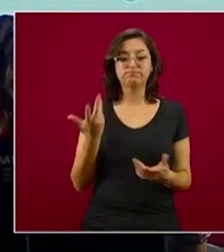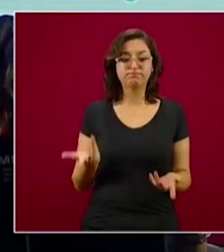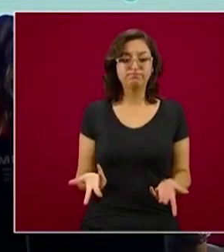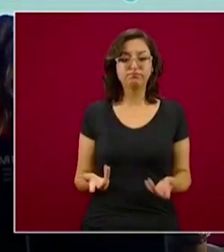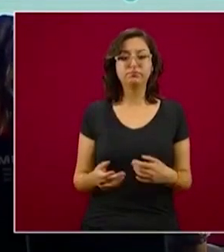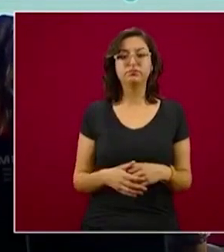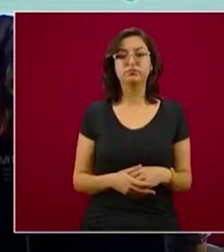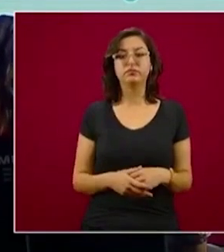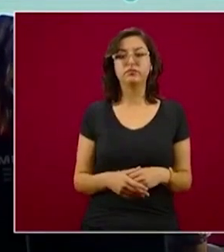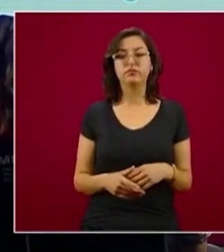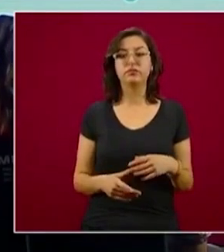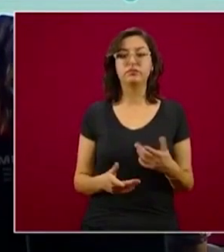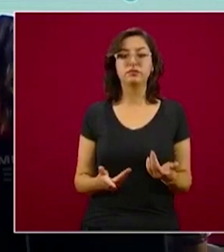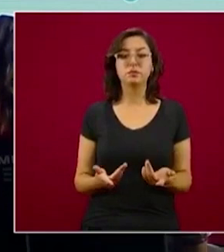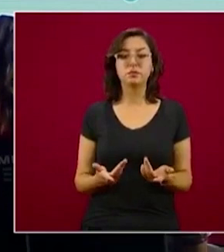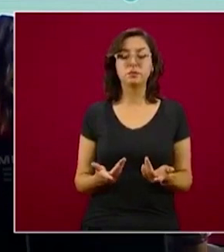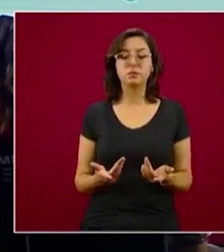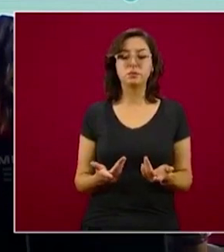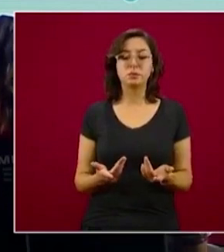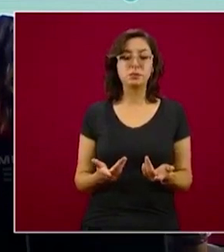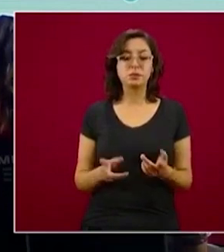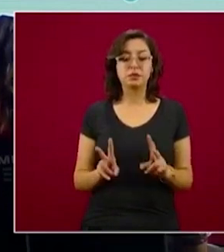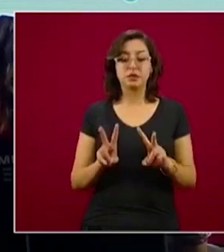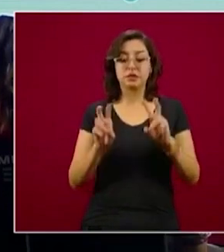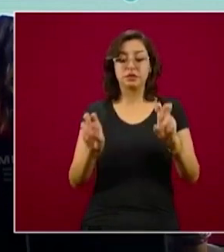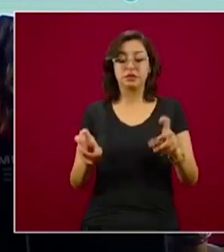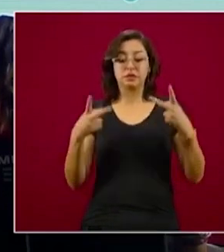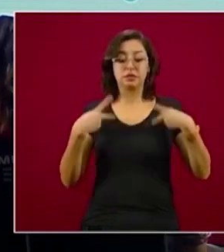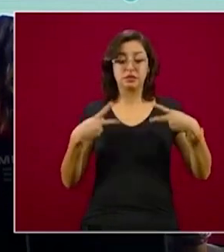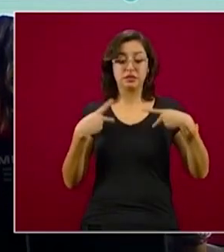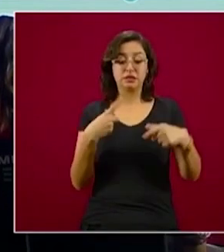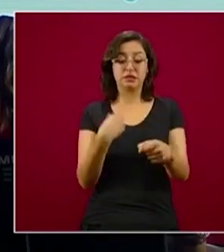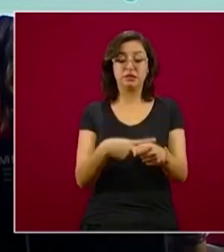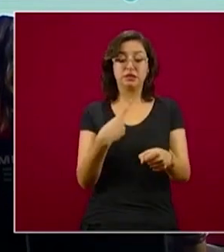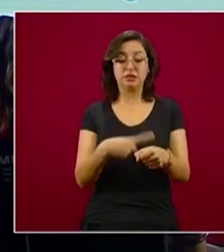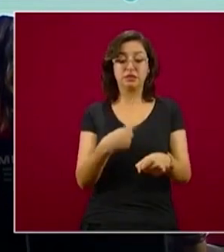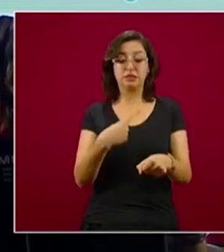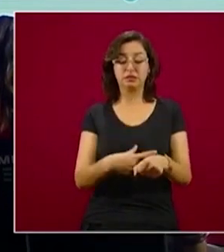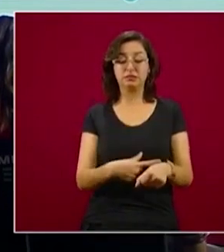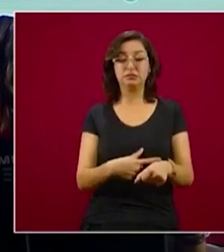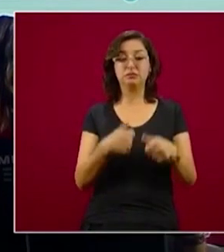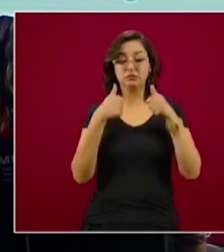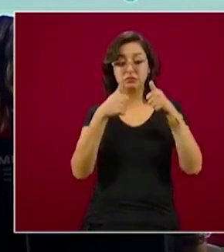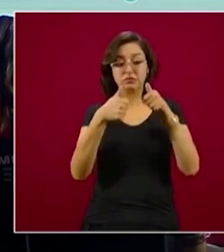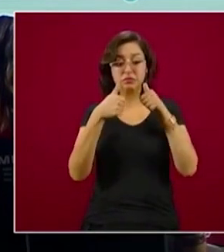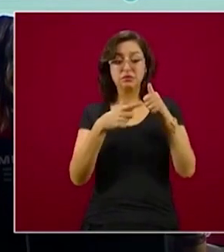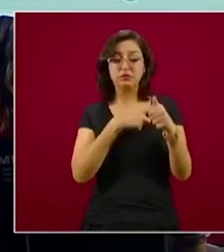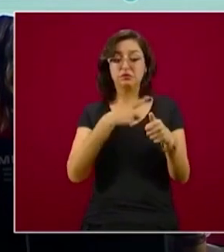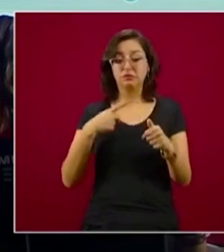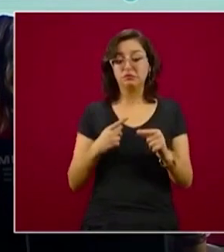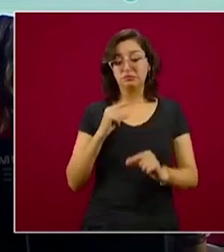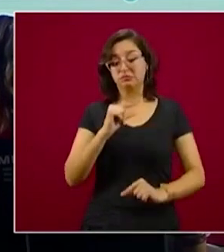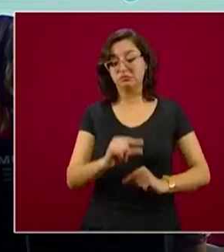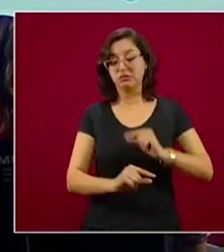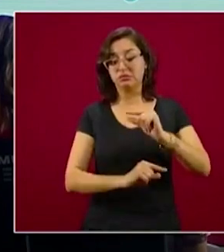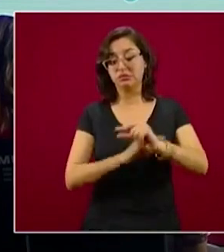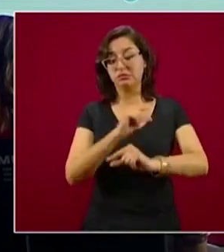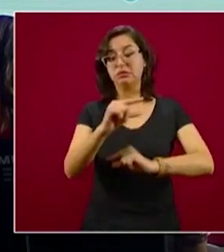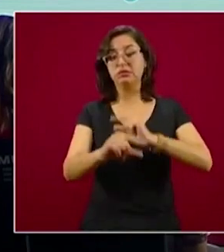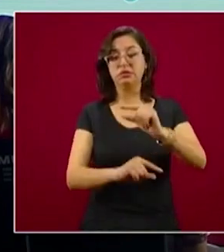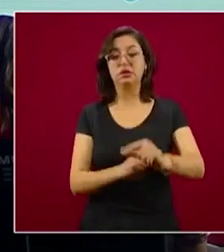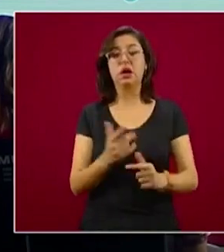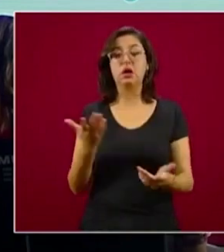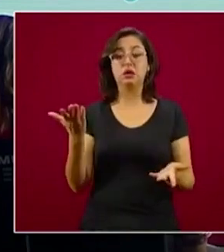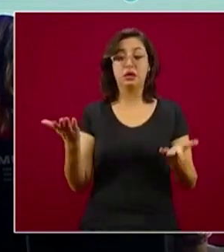difiriendo la atención que damos a los derechos humanos. Entonces, es un balance que es